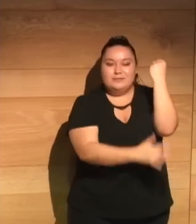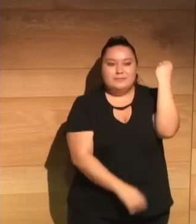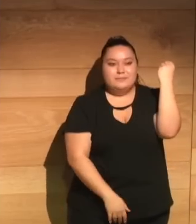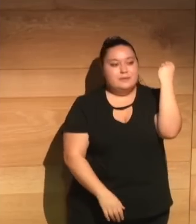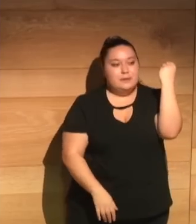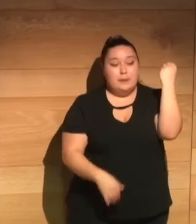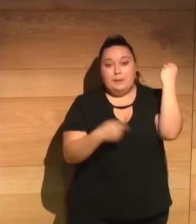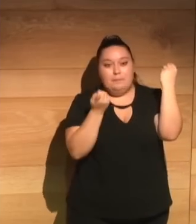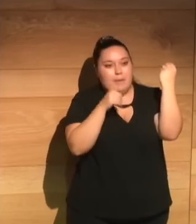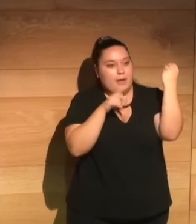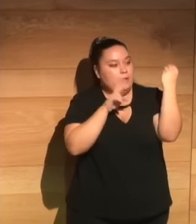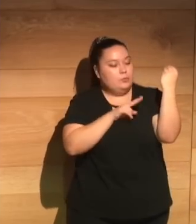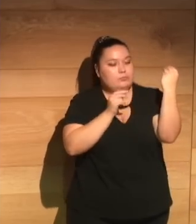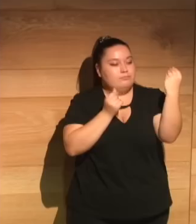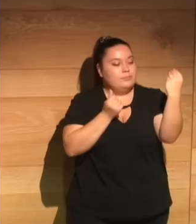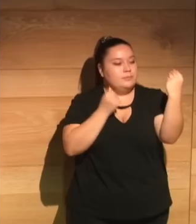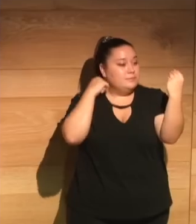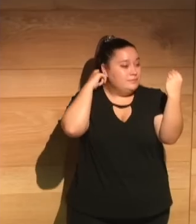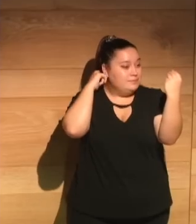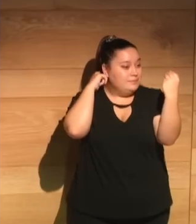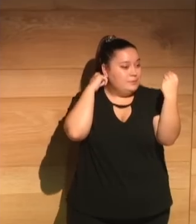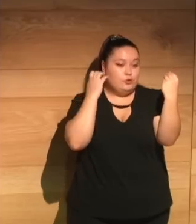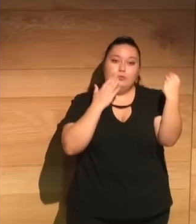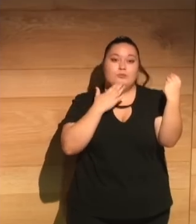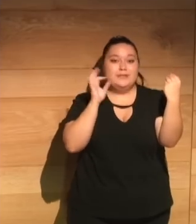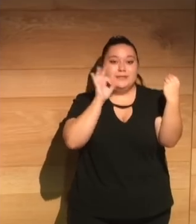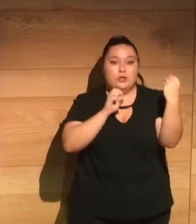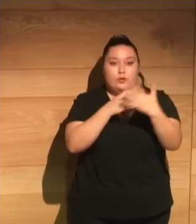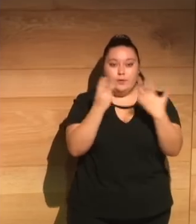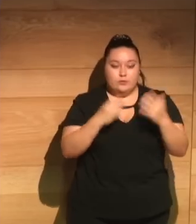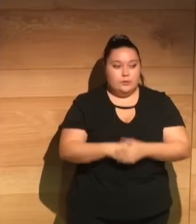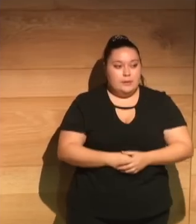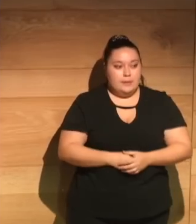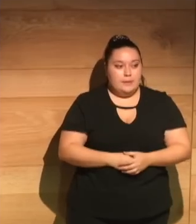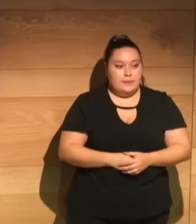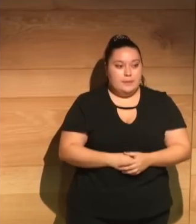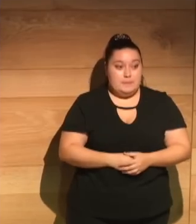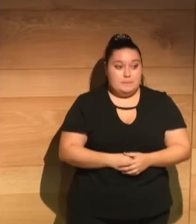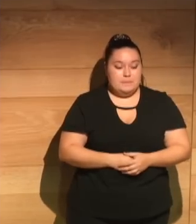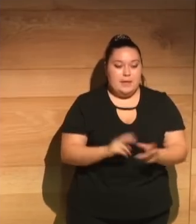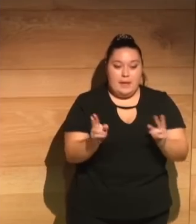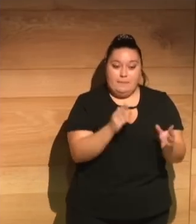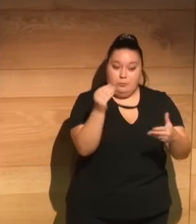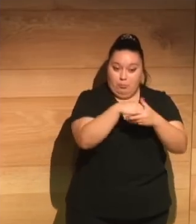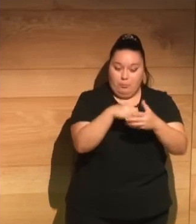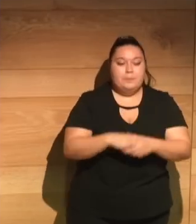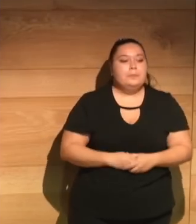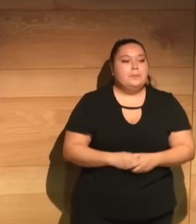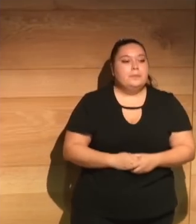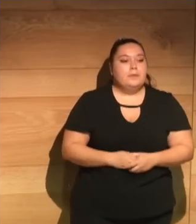y parece que tú, que estás otra vez en el siglo XVIII. Esto en muchos episodios los incluyen. Hay una